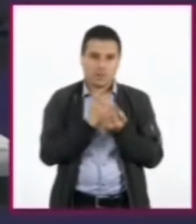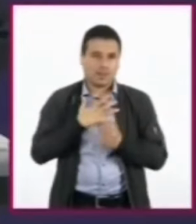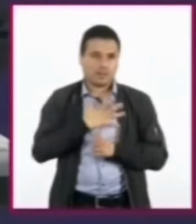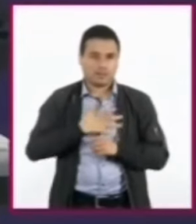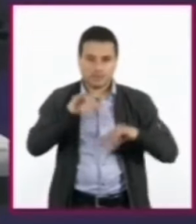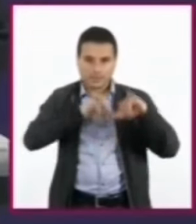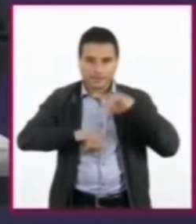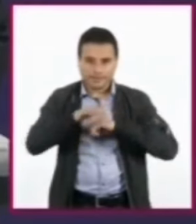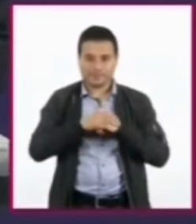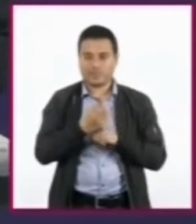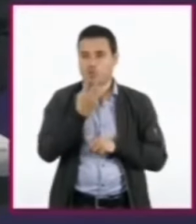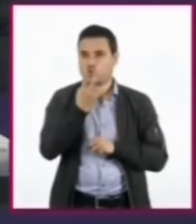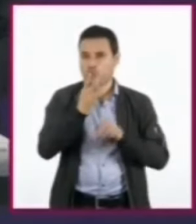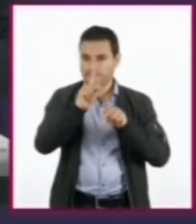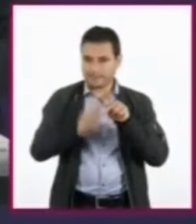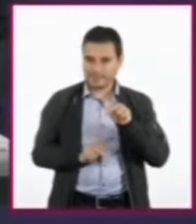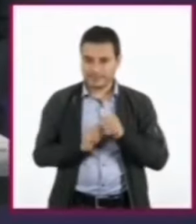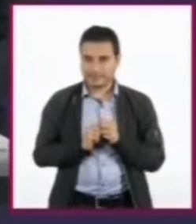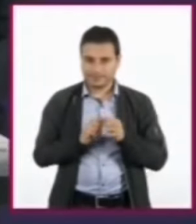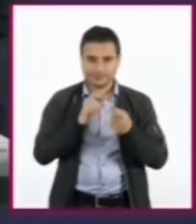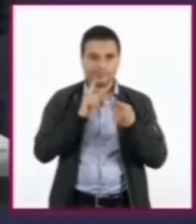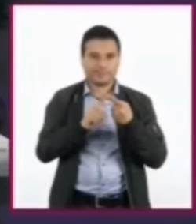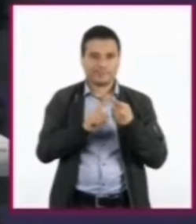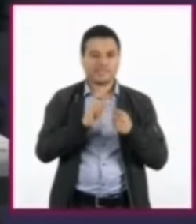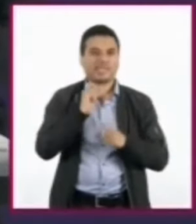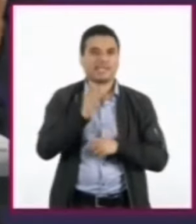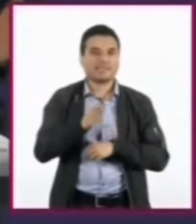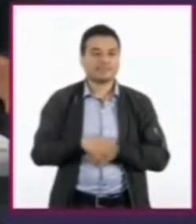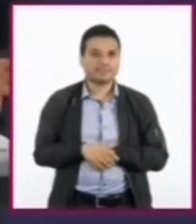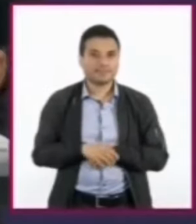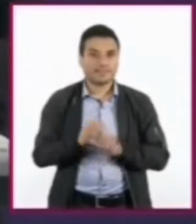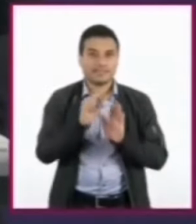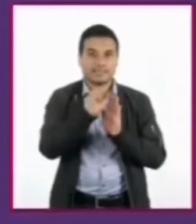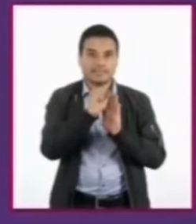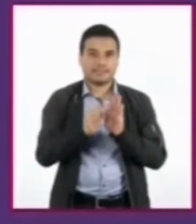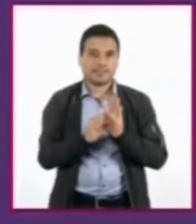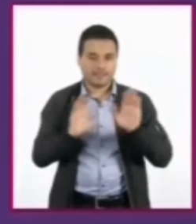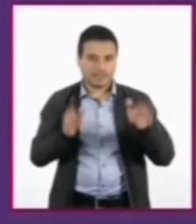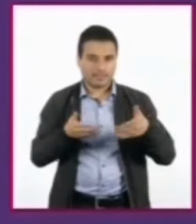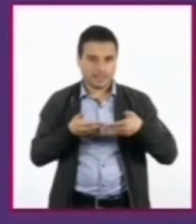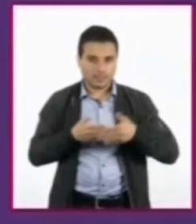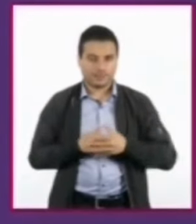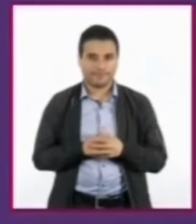2 partes. Primera parte, sistema cerrado.